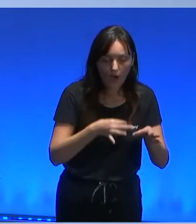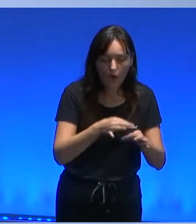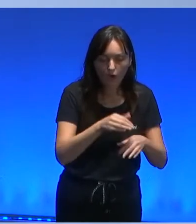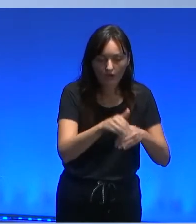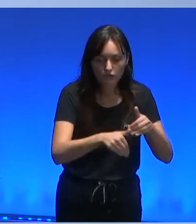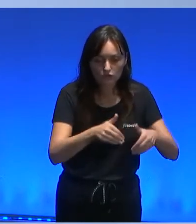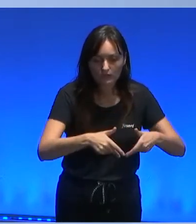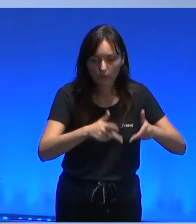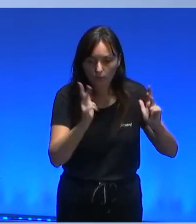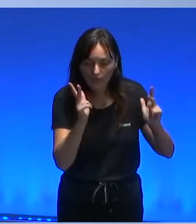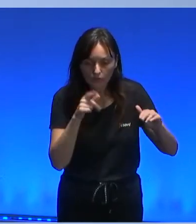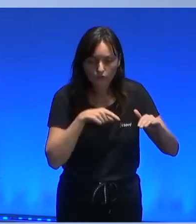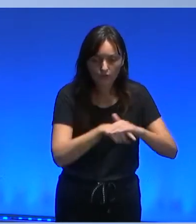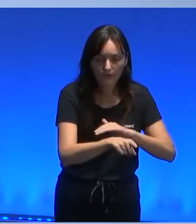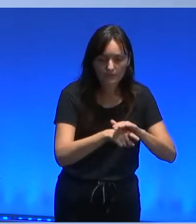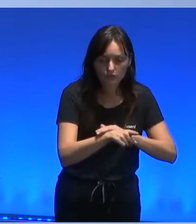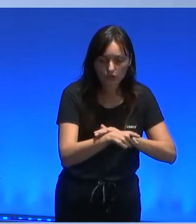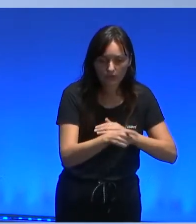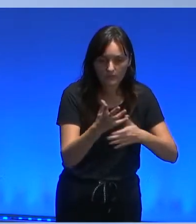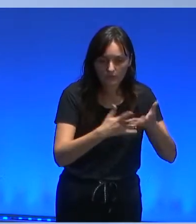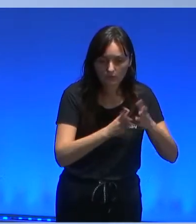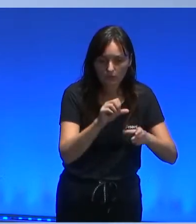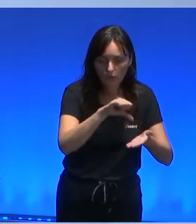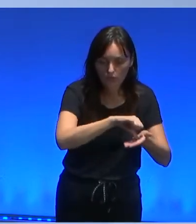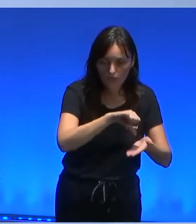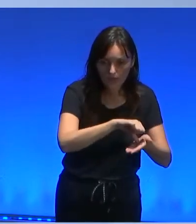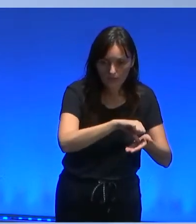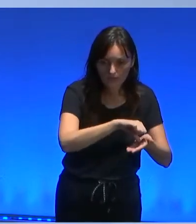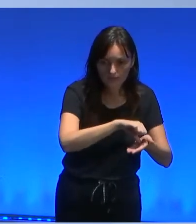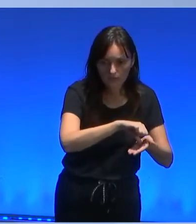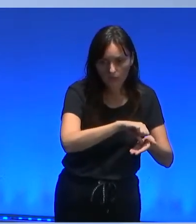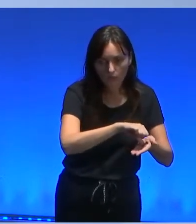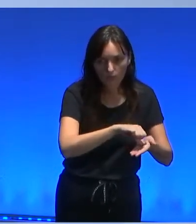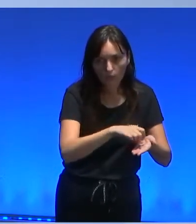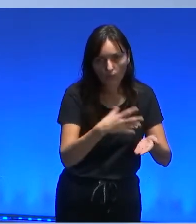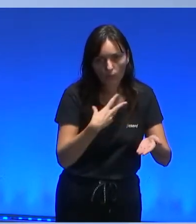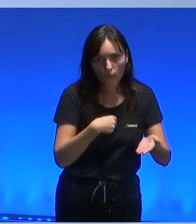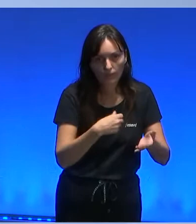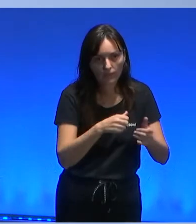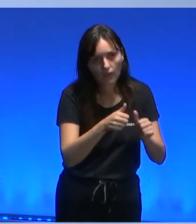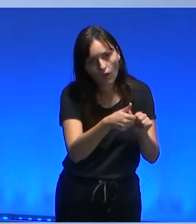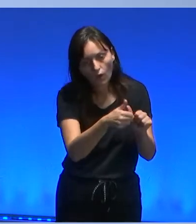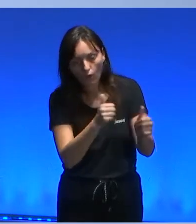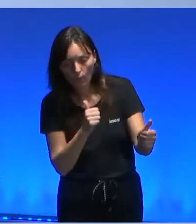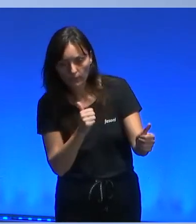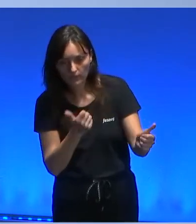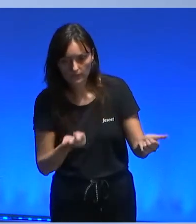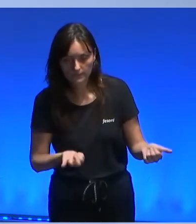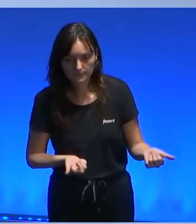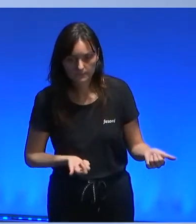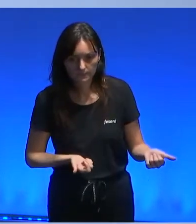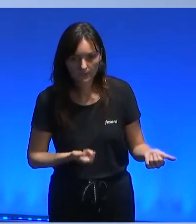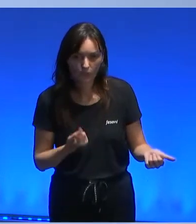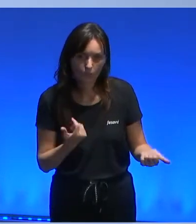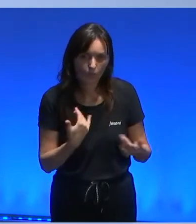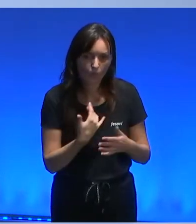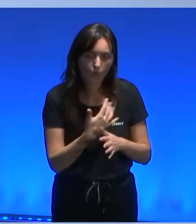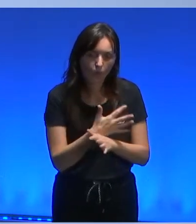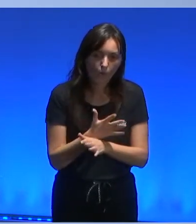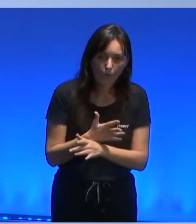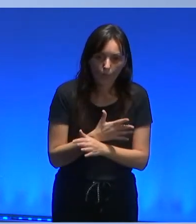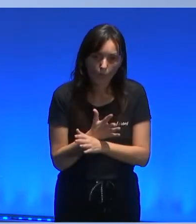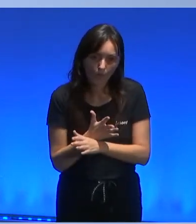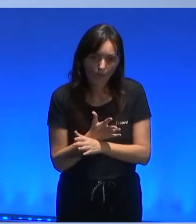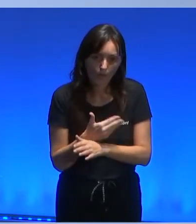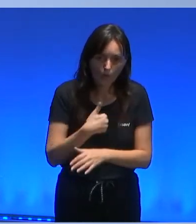de gestión de la ciudad, se proponía de imitarlos, un poco como un juego